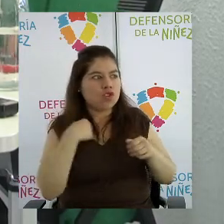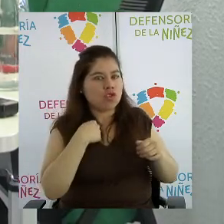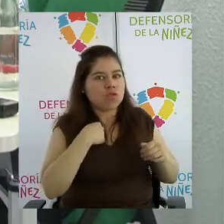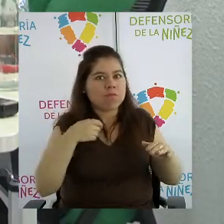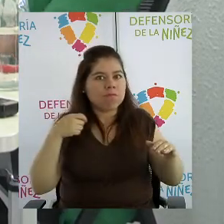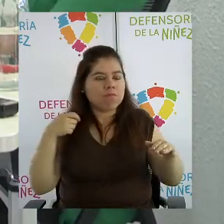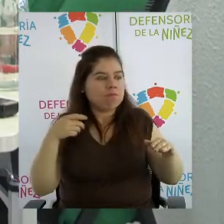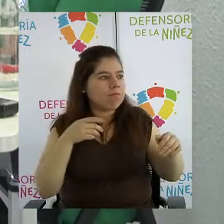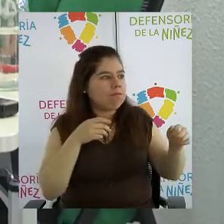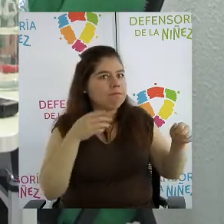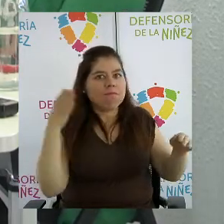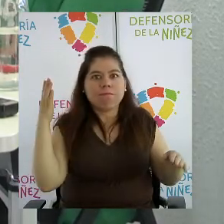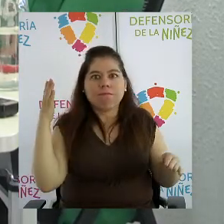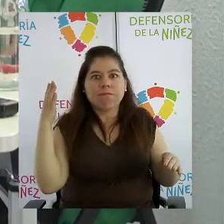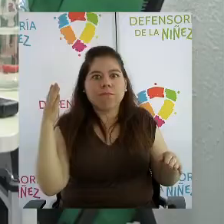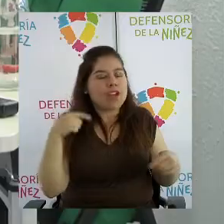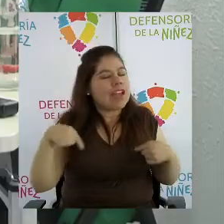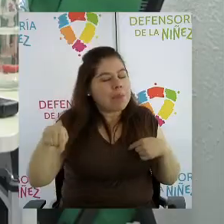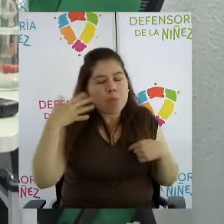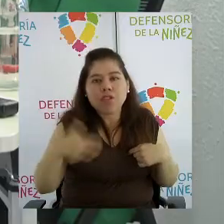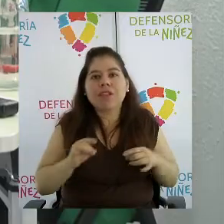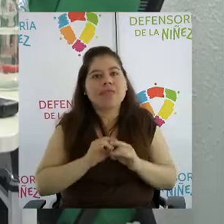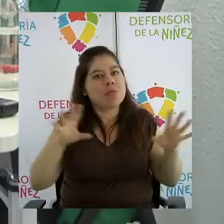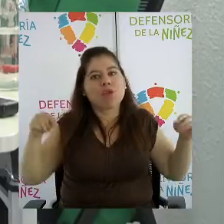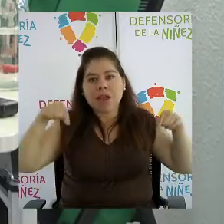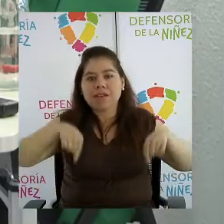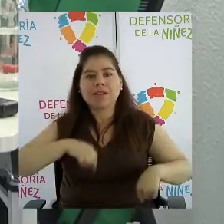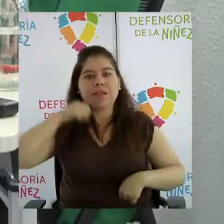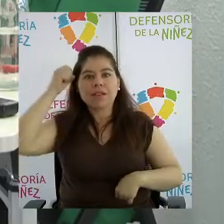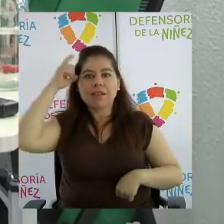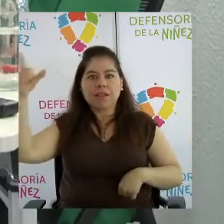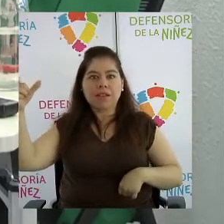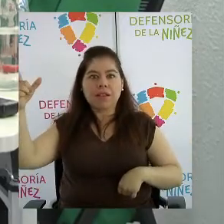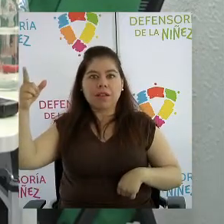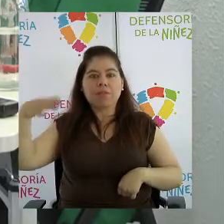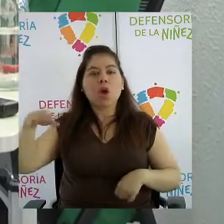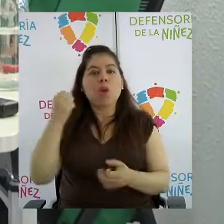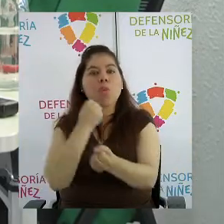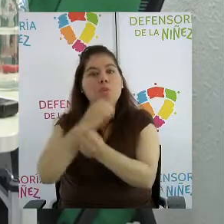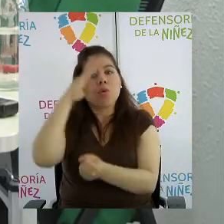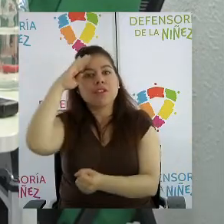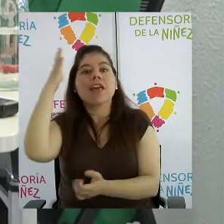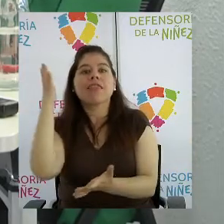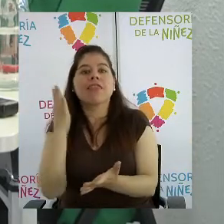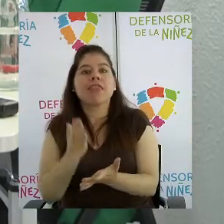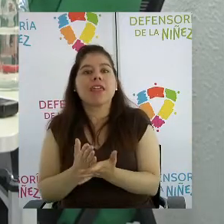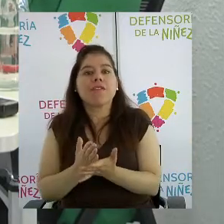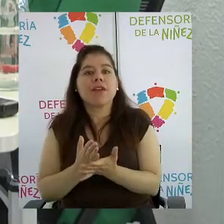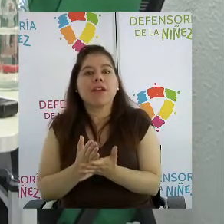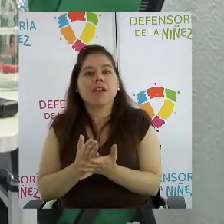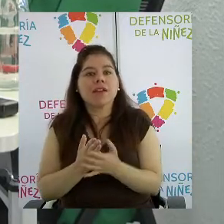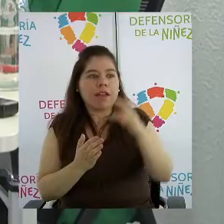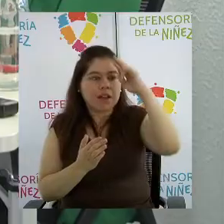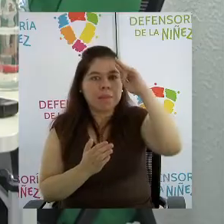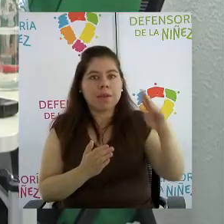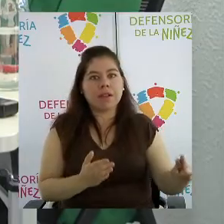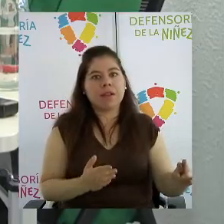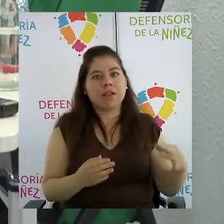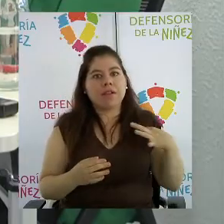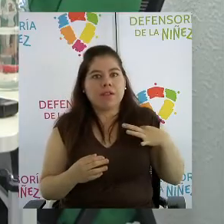país democrático, se entienda. Porque la policía tiene que sujetar su comportamiento al poder civil. Y el poder civil responsable